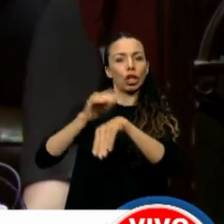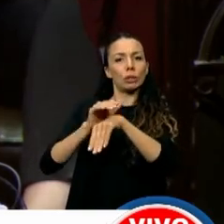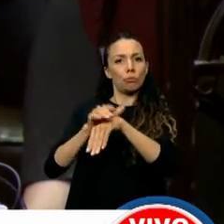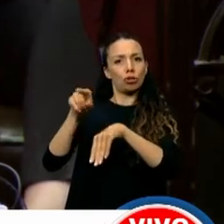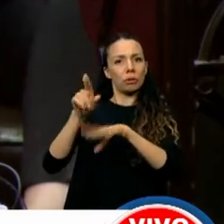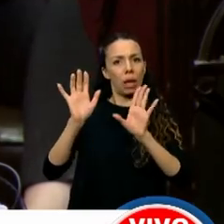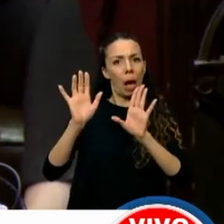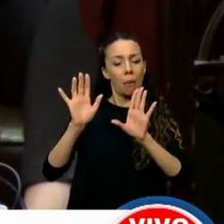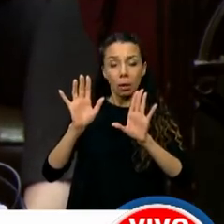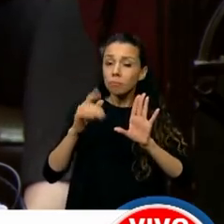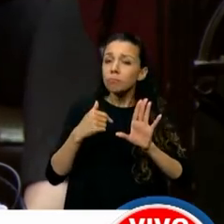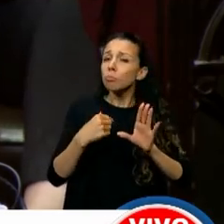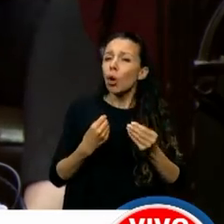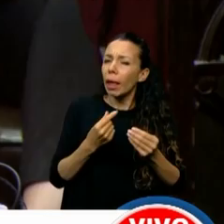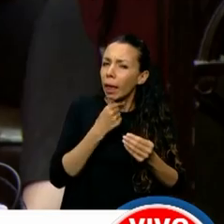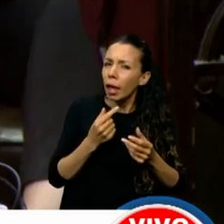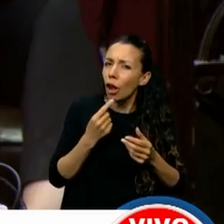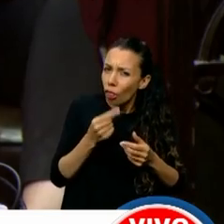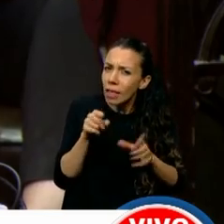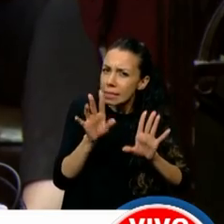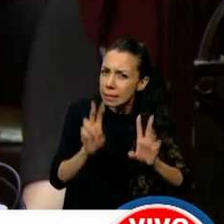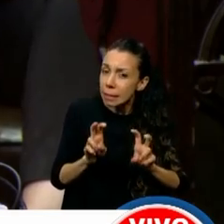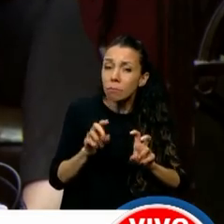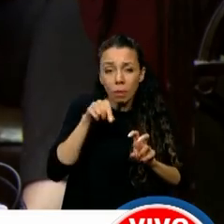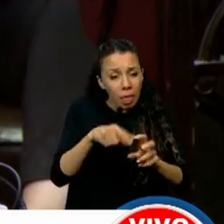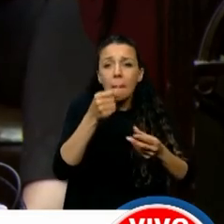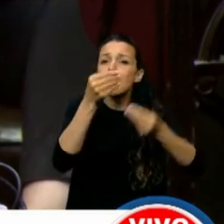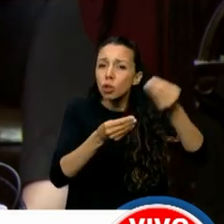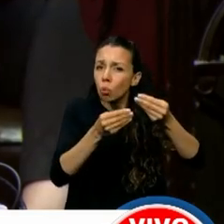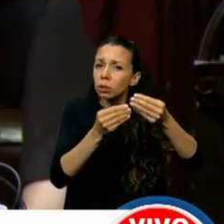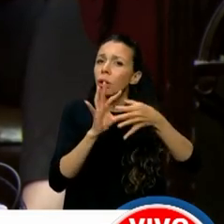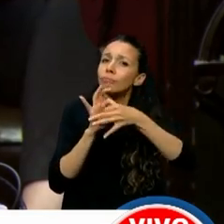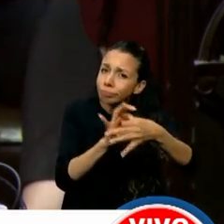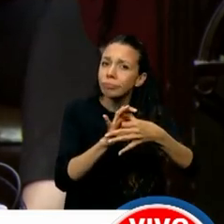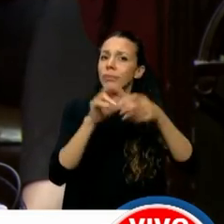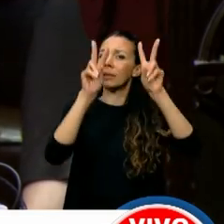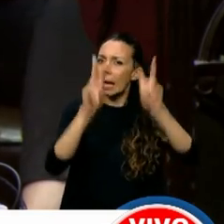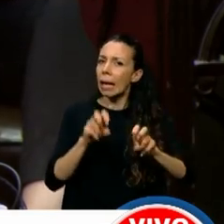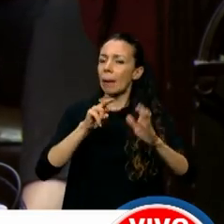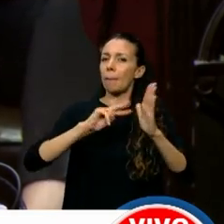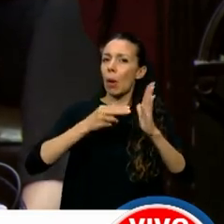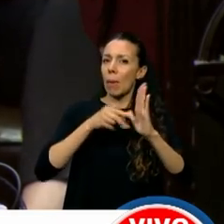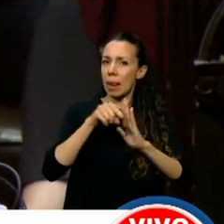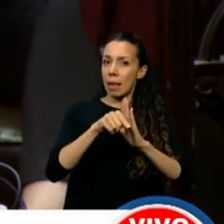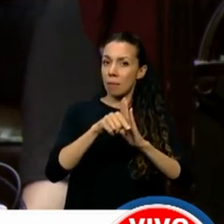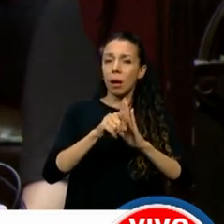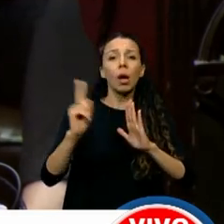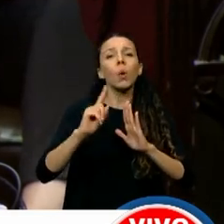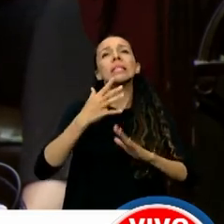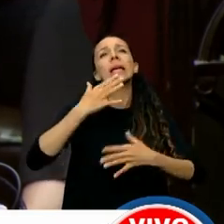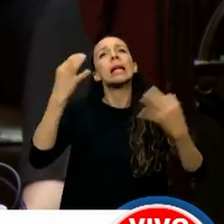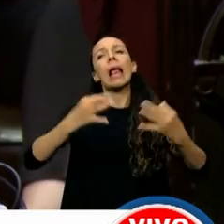este presupuesto tiene que ver con esa realidad y luego una realidad figurada es una realidad